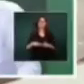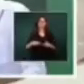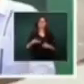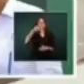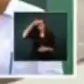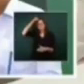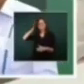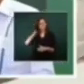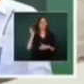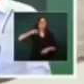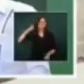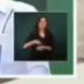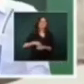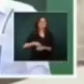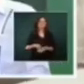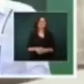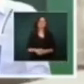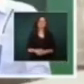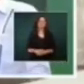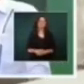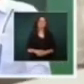de elefante.